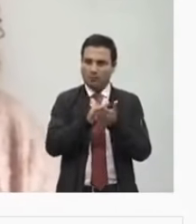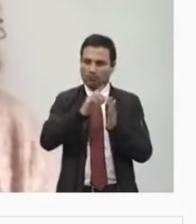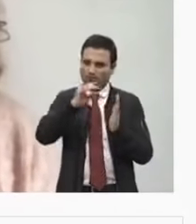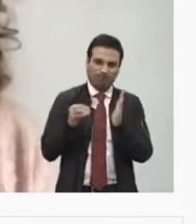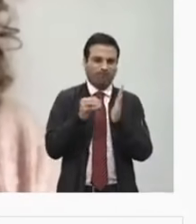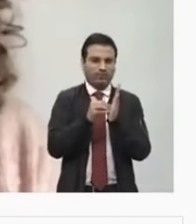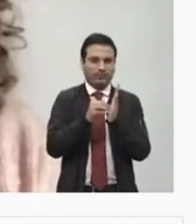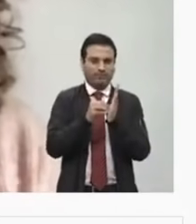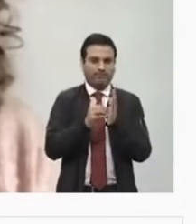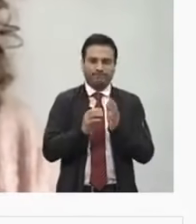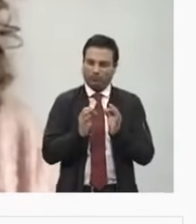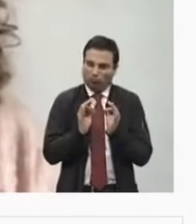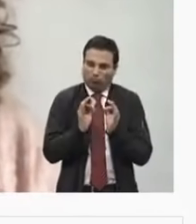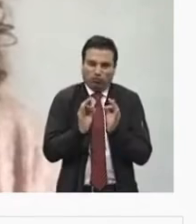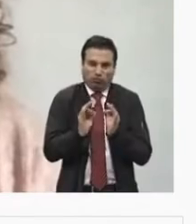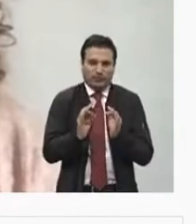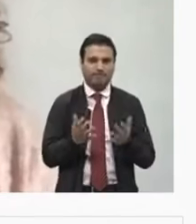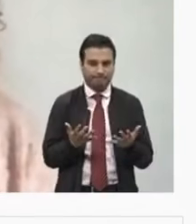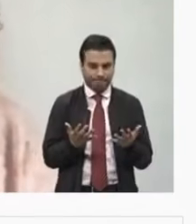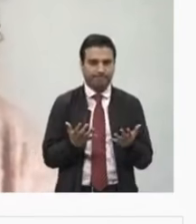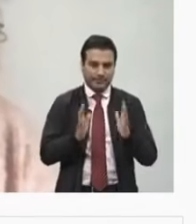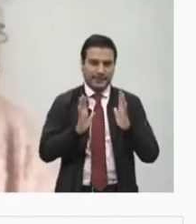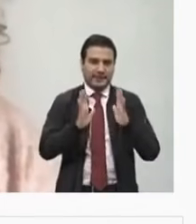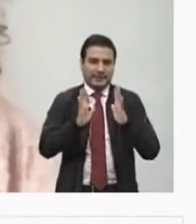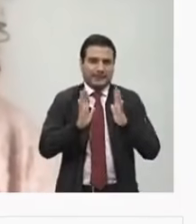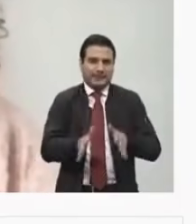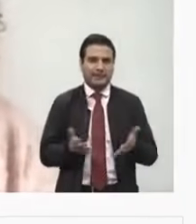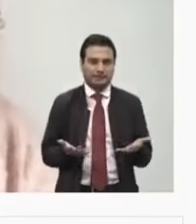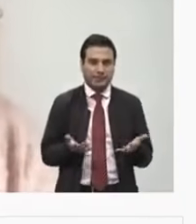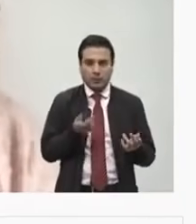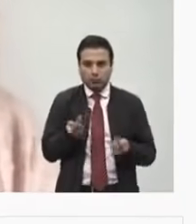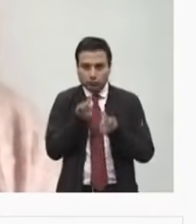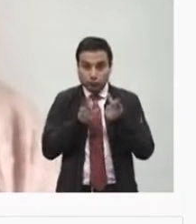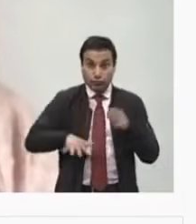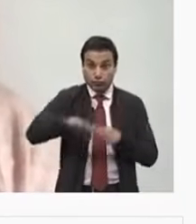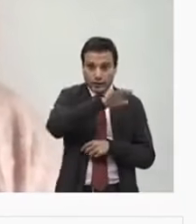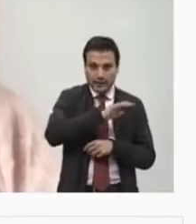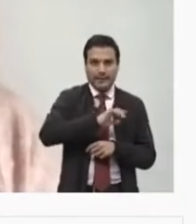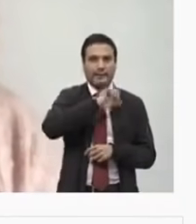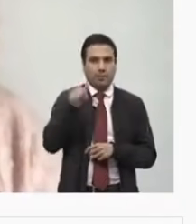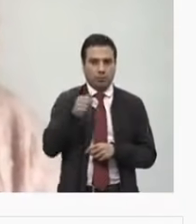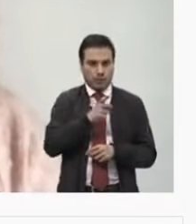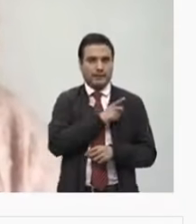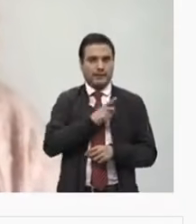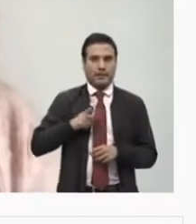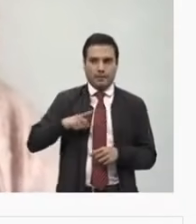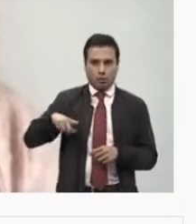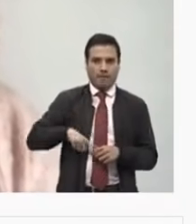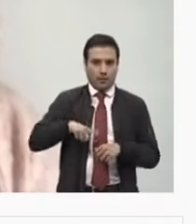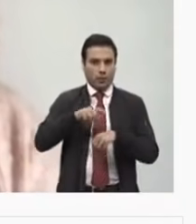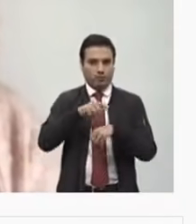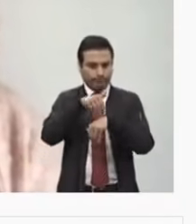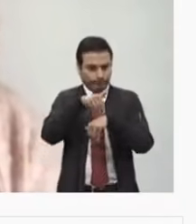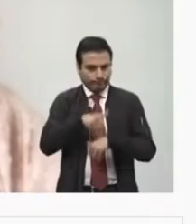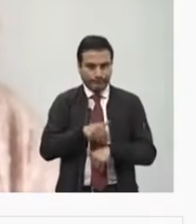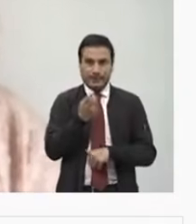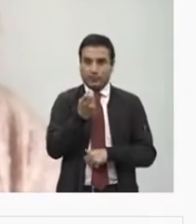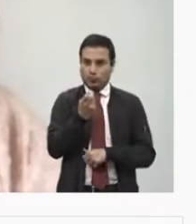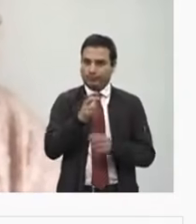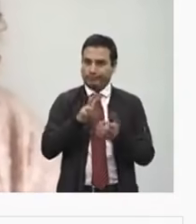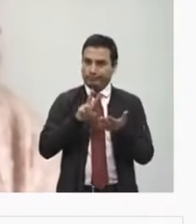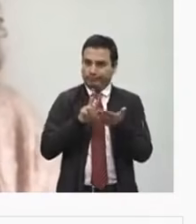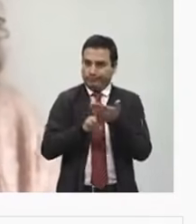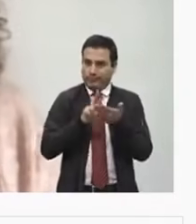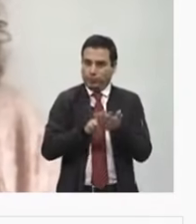en este país y que se hiciera vinculante además las decisiones de las consultas populares en este país y eso